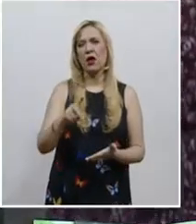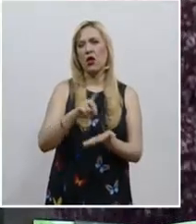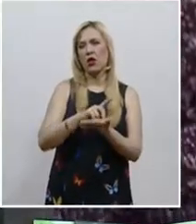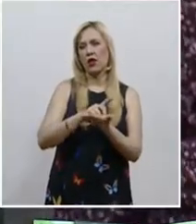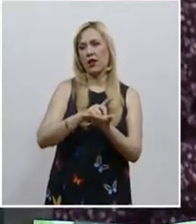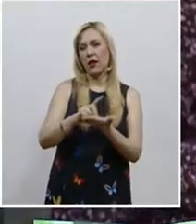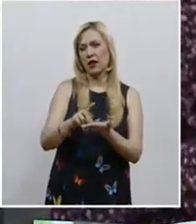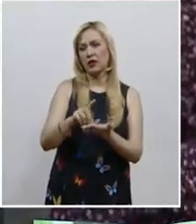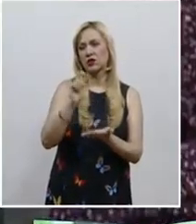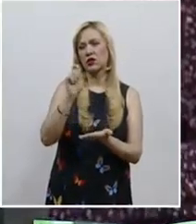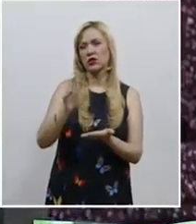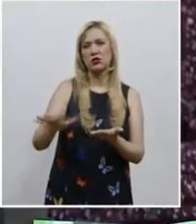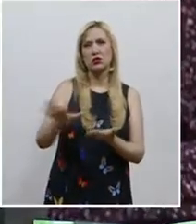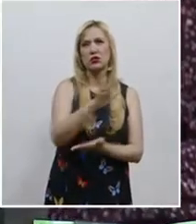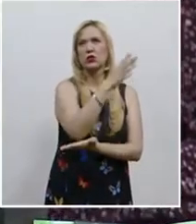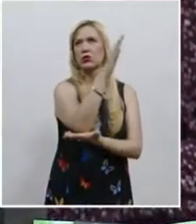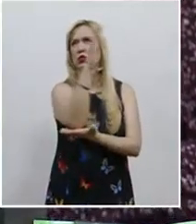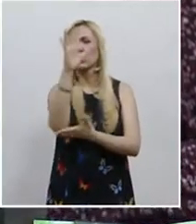los perpetradores?